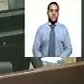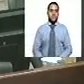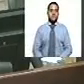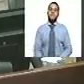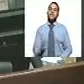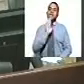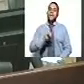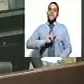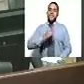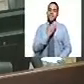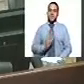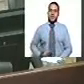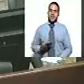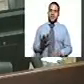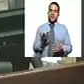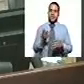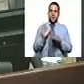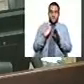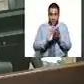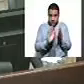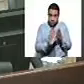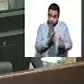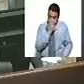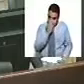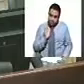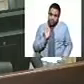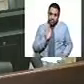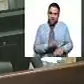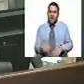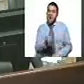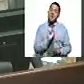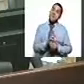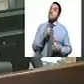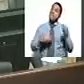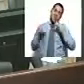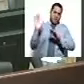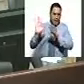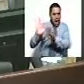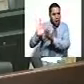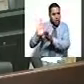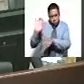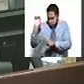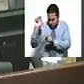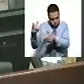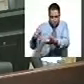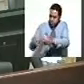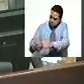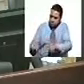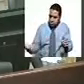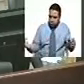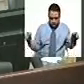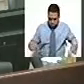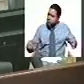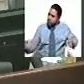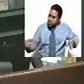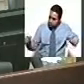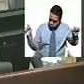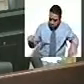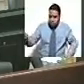el señor vicepresidente Vargas, a mí me da mucha pena que Cambio Radical va a saltar todo, luego hablarán, no tengo ningún problema, para eso es este